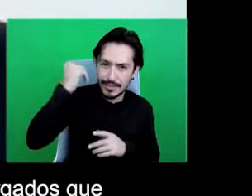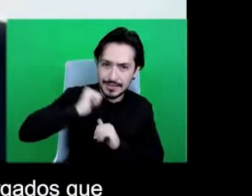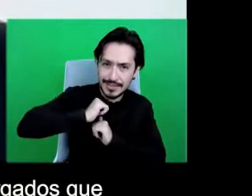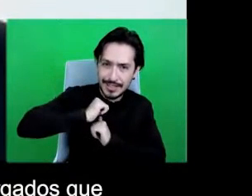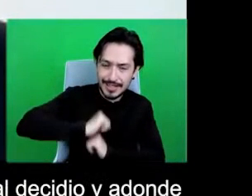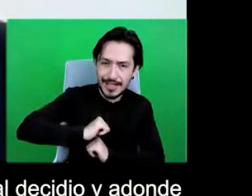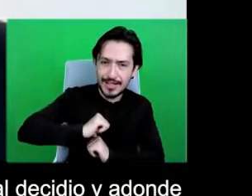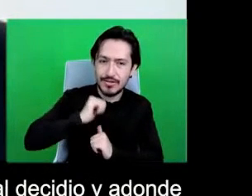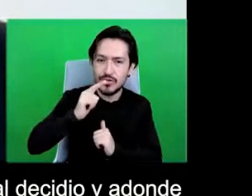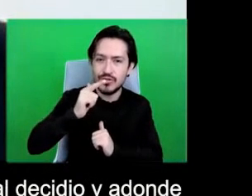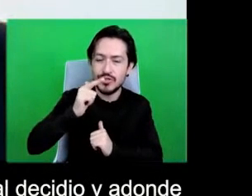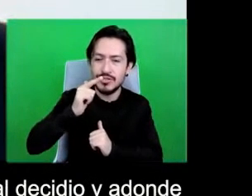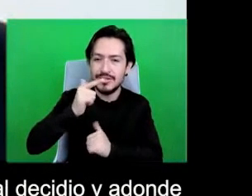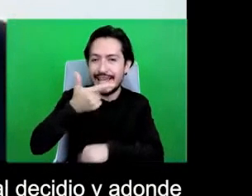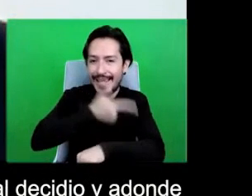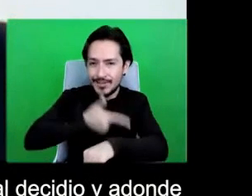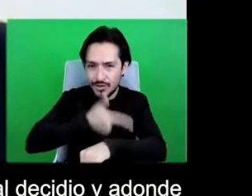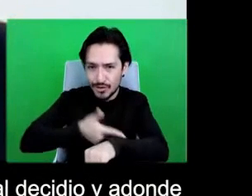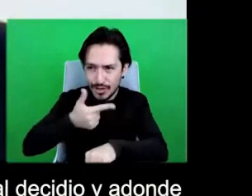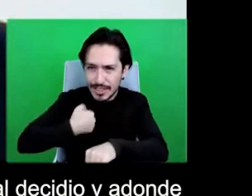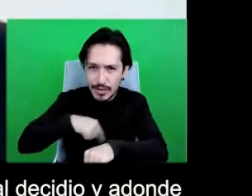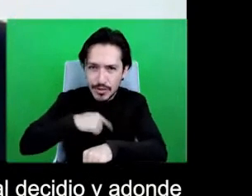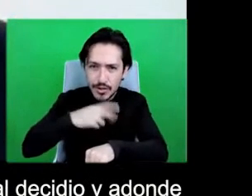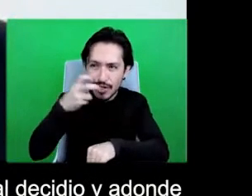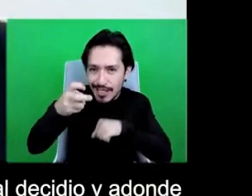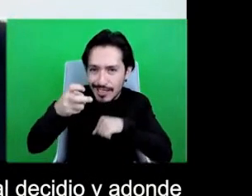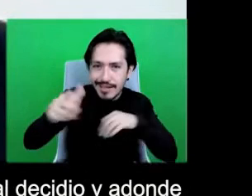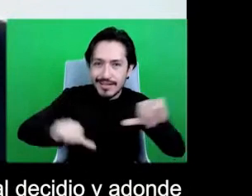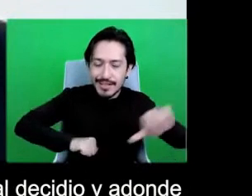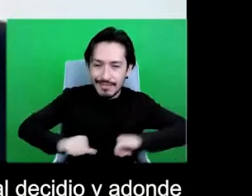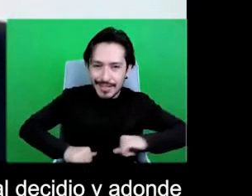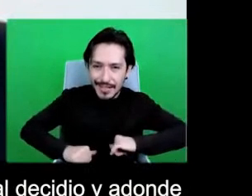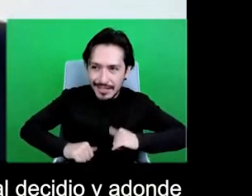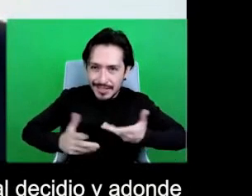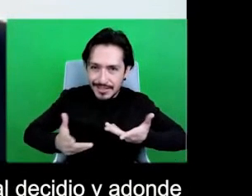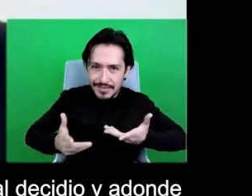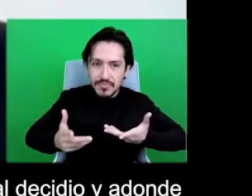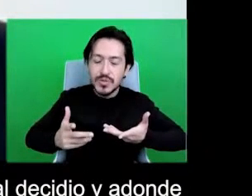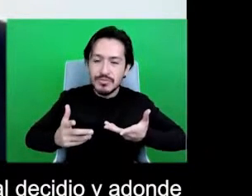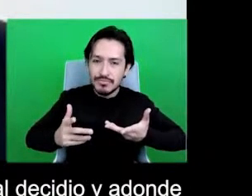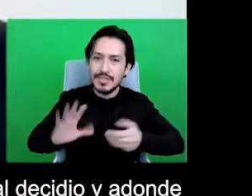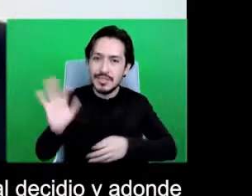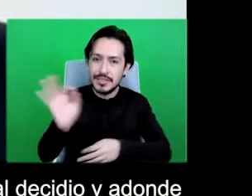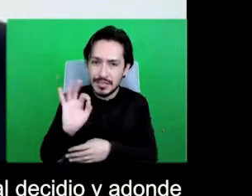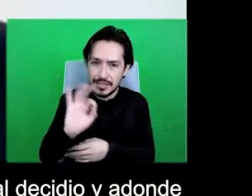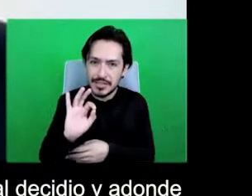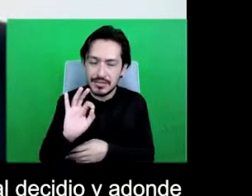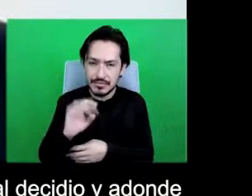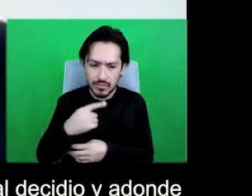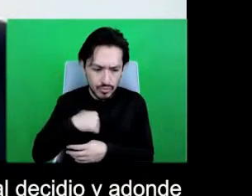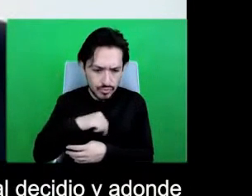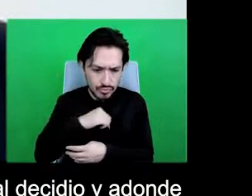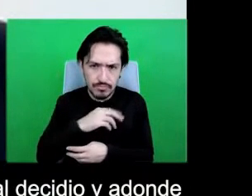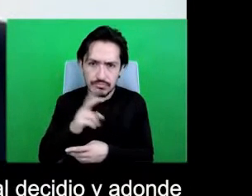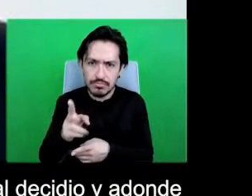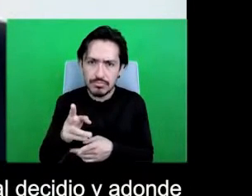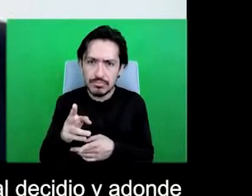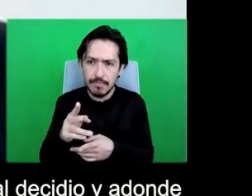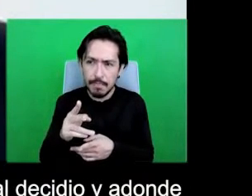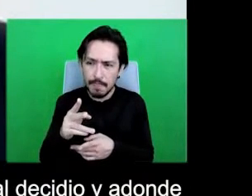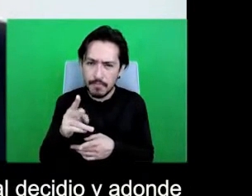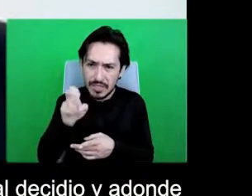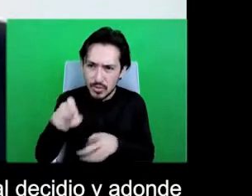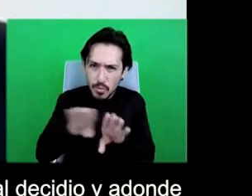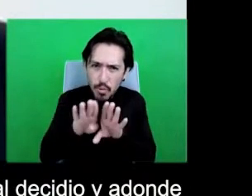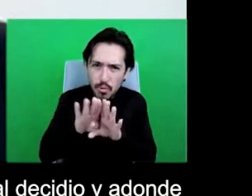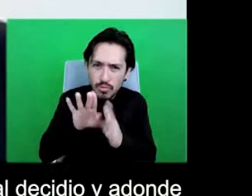o los que implementamos esta actividad, pues de también formar parte de un apoyo frontal decidido y a